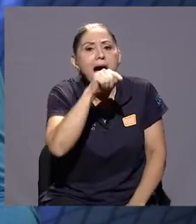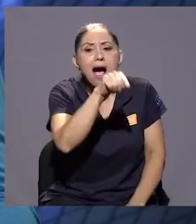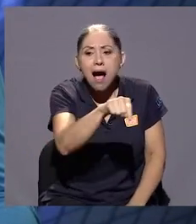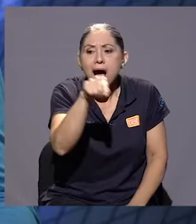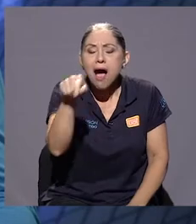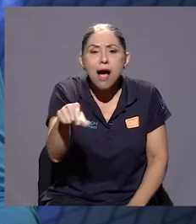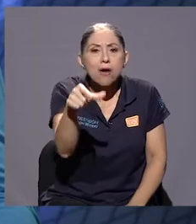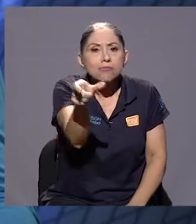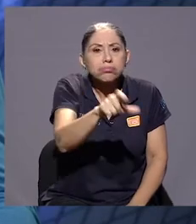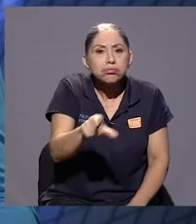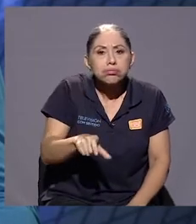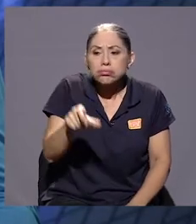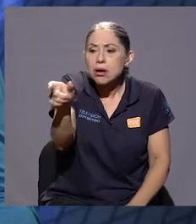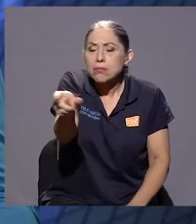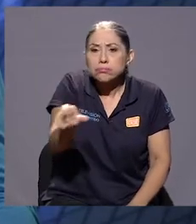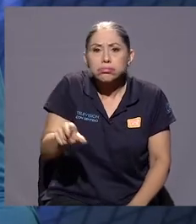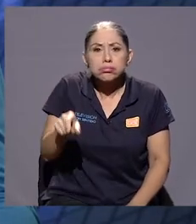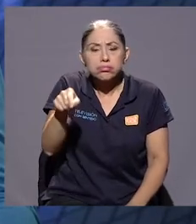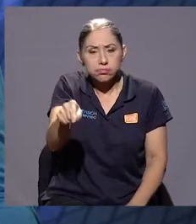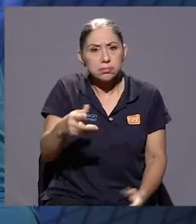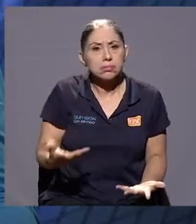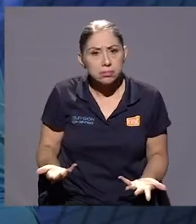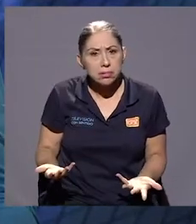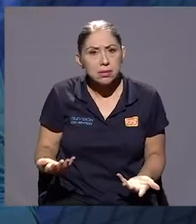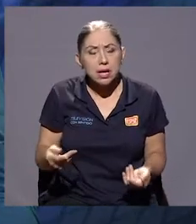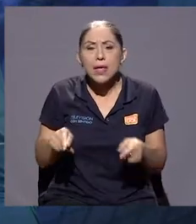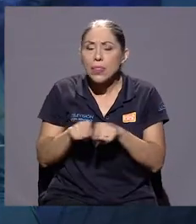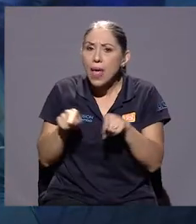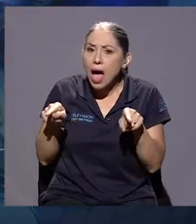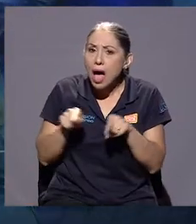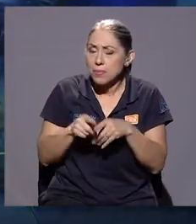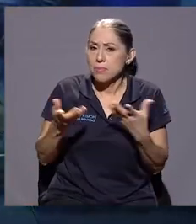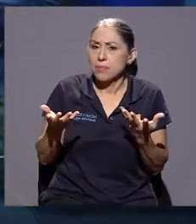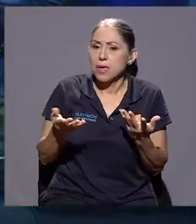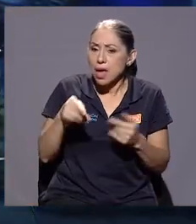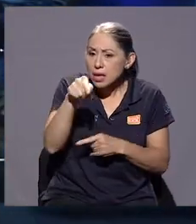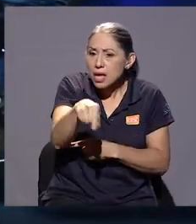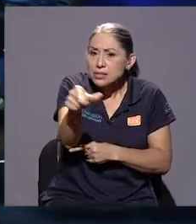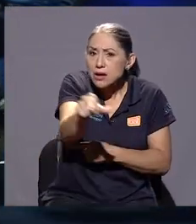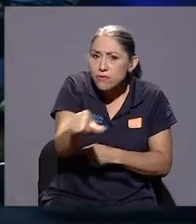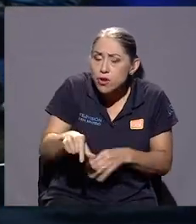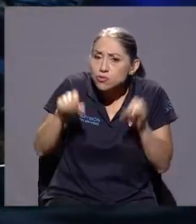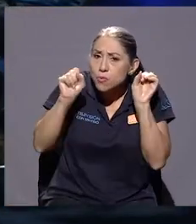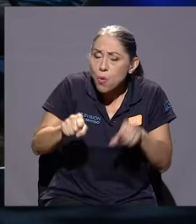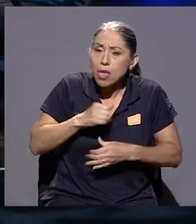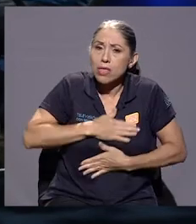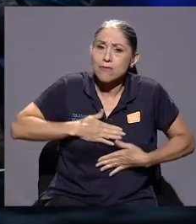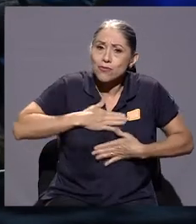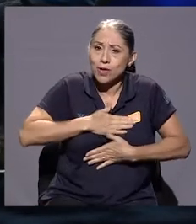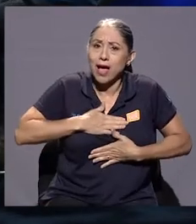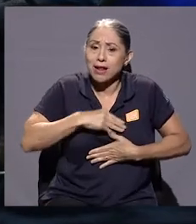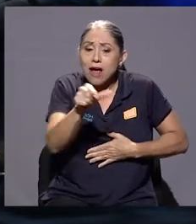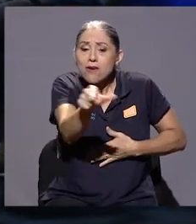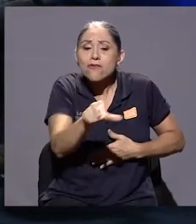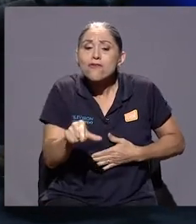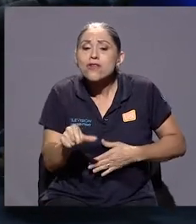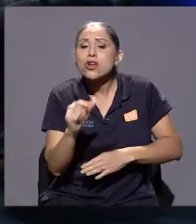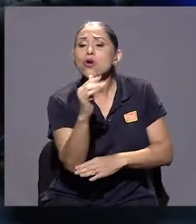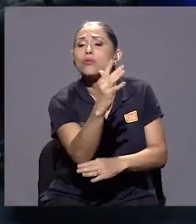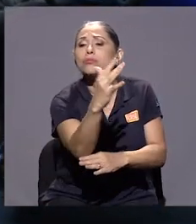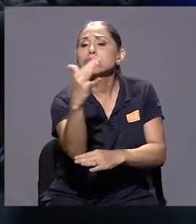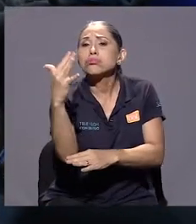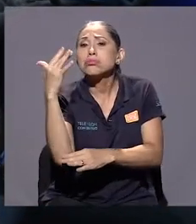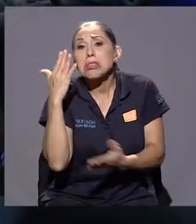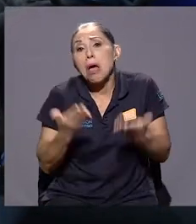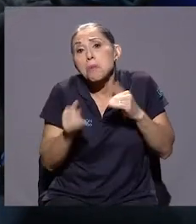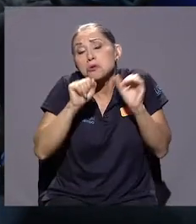como mencionadas digamos que también a un río urbano también podía disfrutar el bosque al lado del puente podría ser un técnico puede hacer otro tipo de